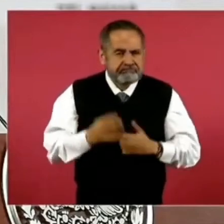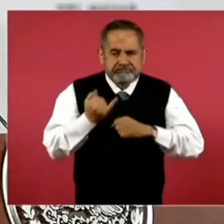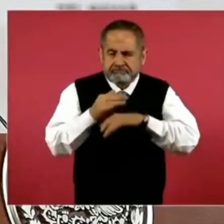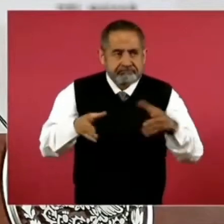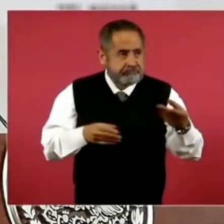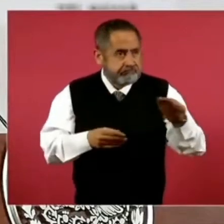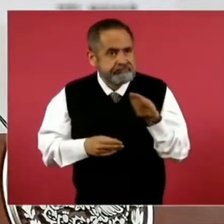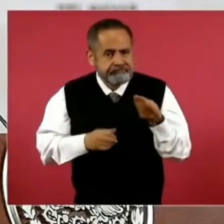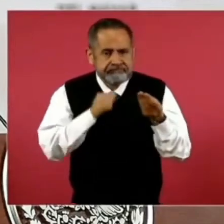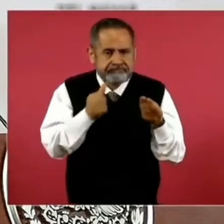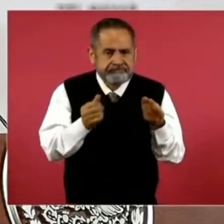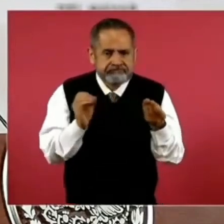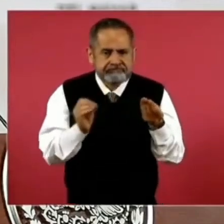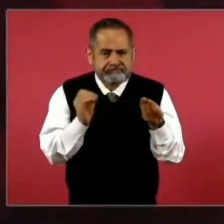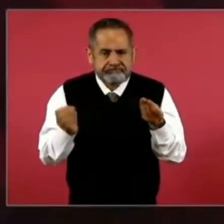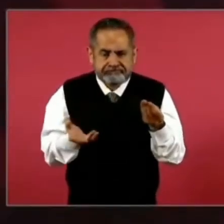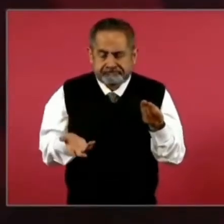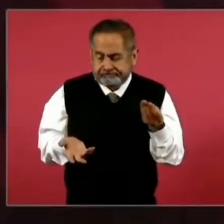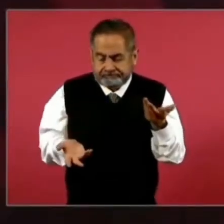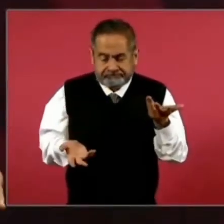información